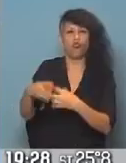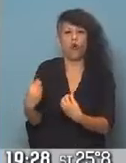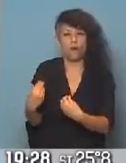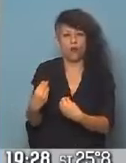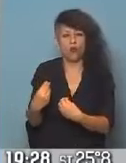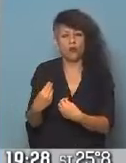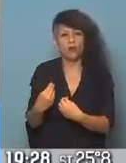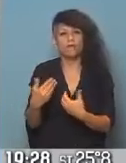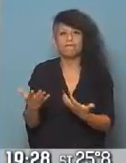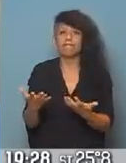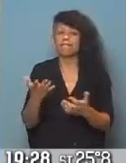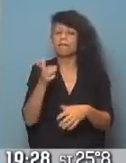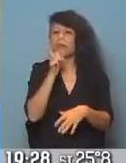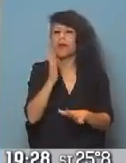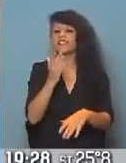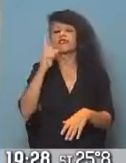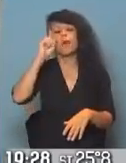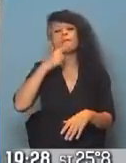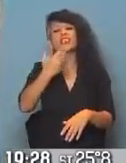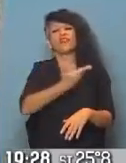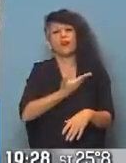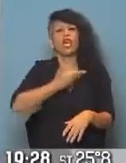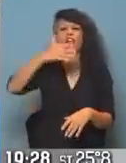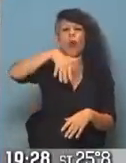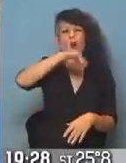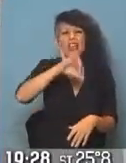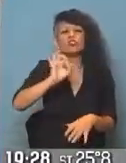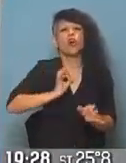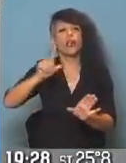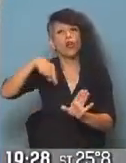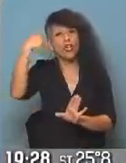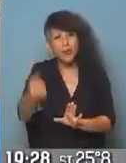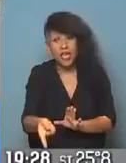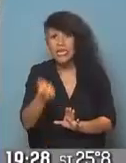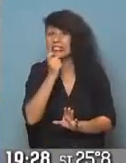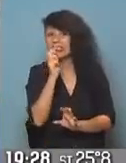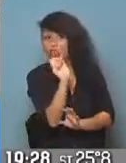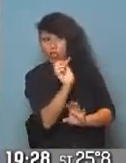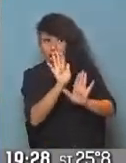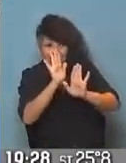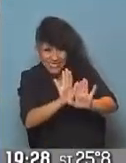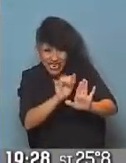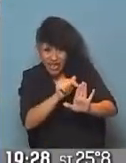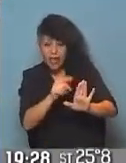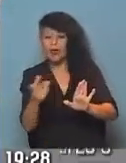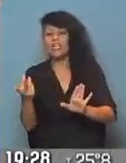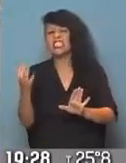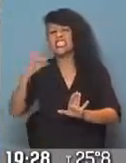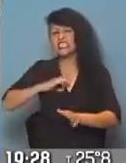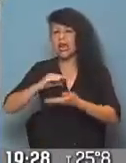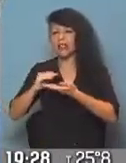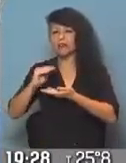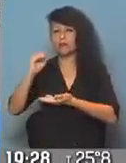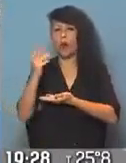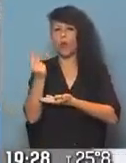febrero marzo si el dólar se estabiliza acá podríamos empezar a ver un salario que se recupera contra inflación y un banco central